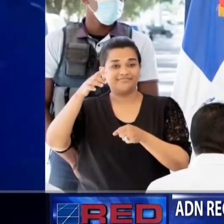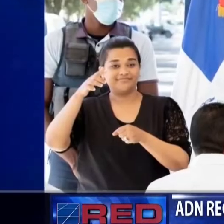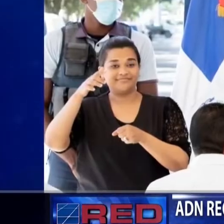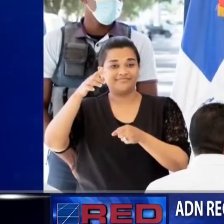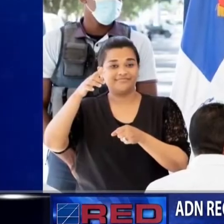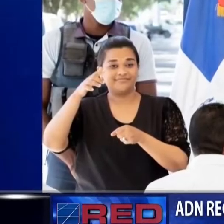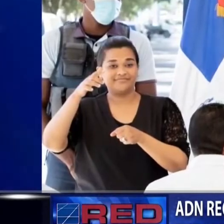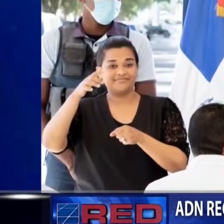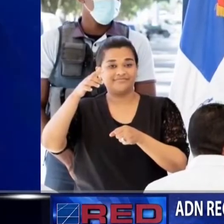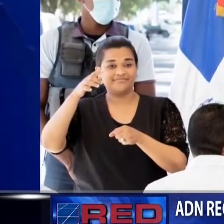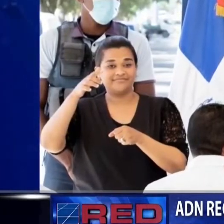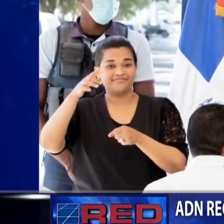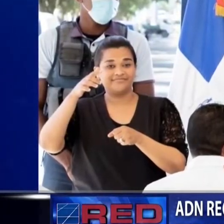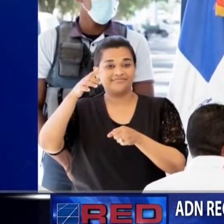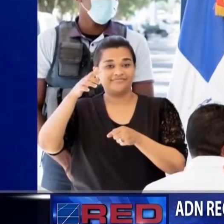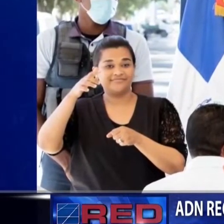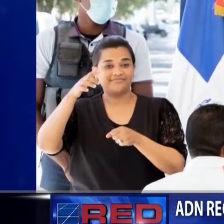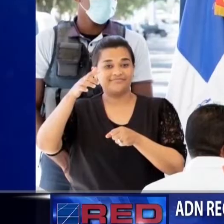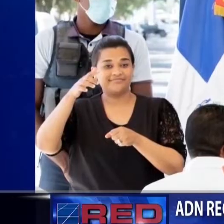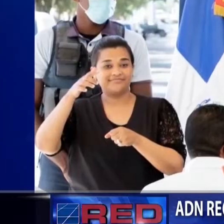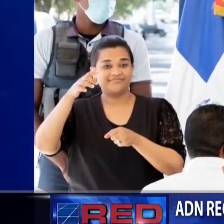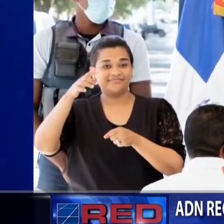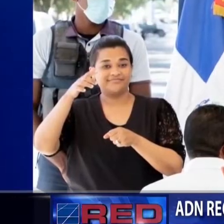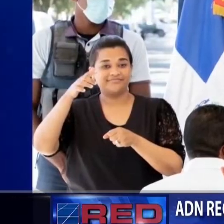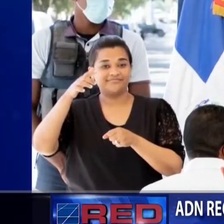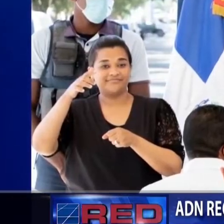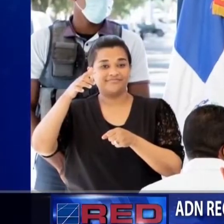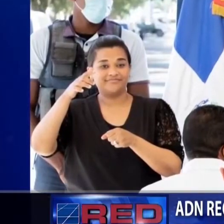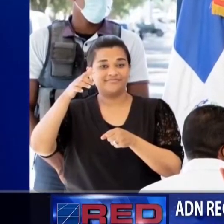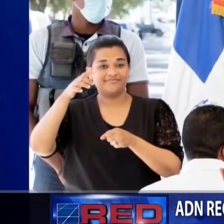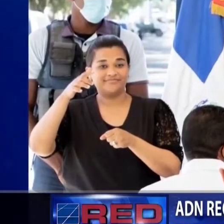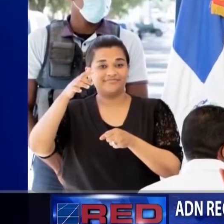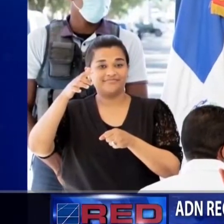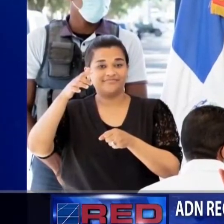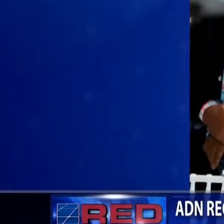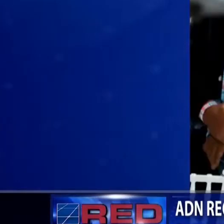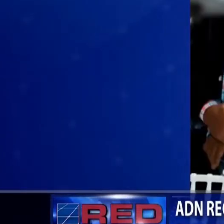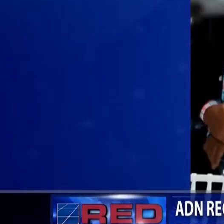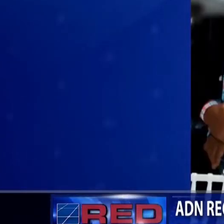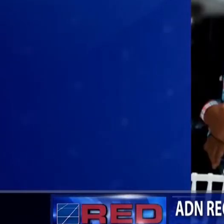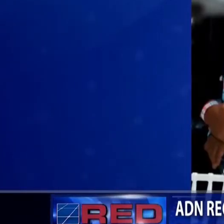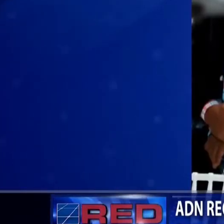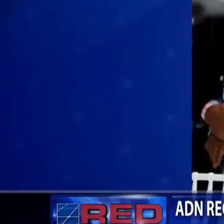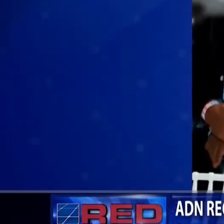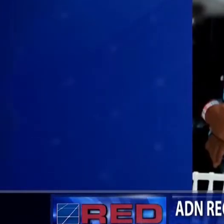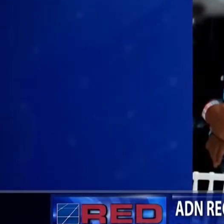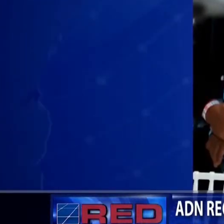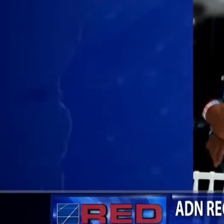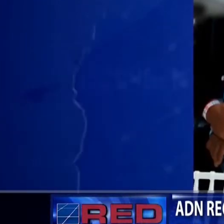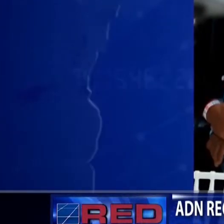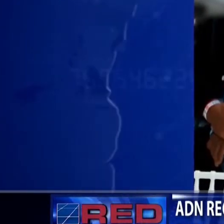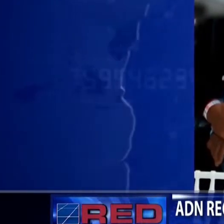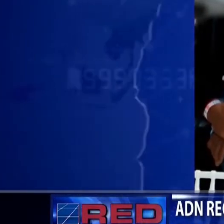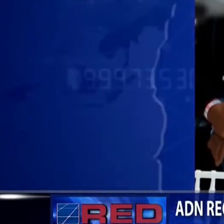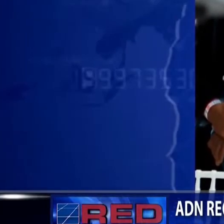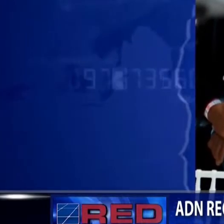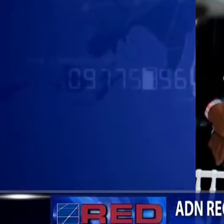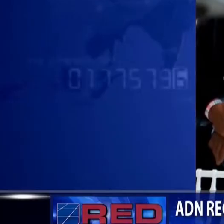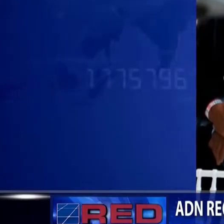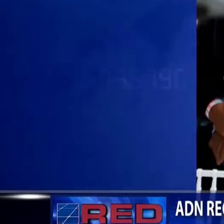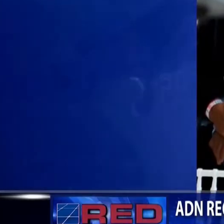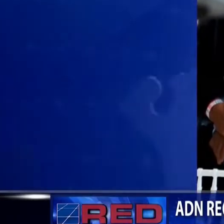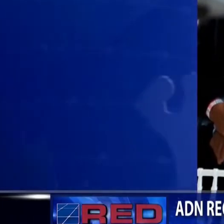alumbrado del entorno del cementerio de la avenida máximo Gómez los trabajos incluyen intervenir las aceras de las calles